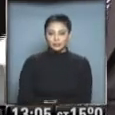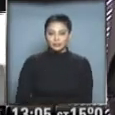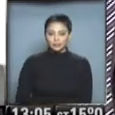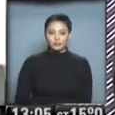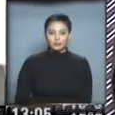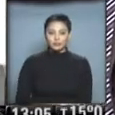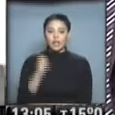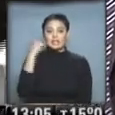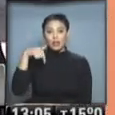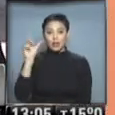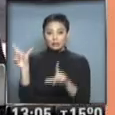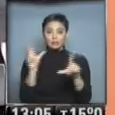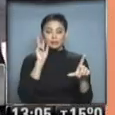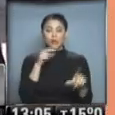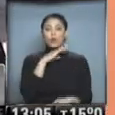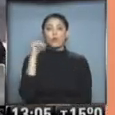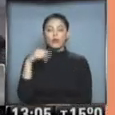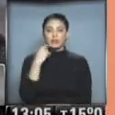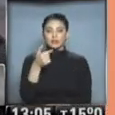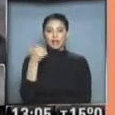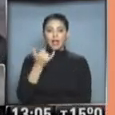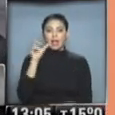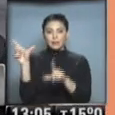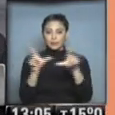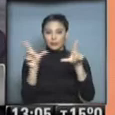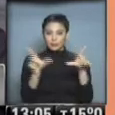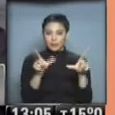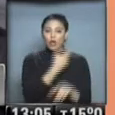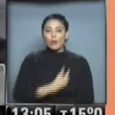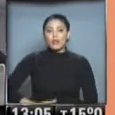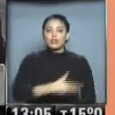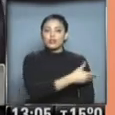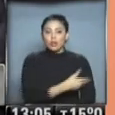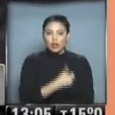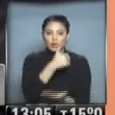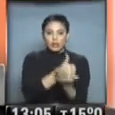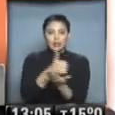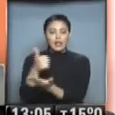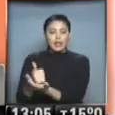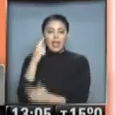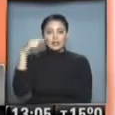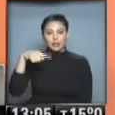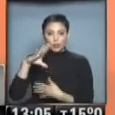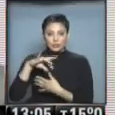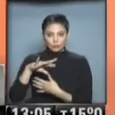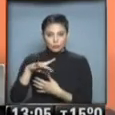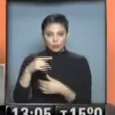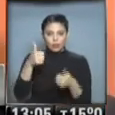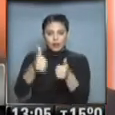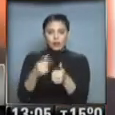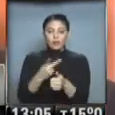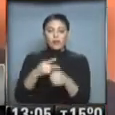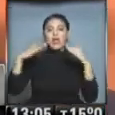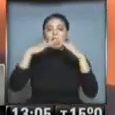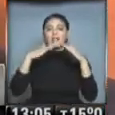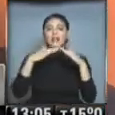ya tenemos imágenes de la presencia del gobernador daniel scioli y martín insaurralde en la casa de gobierno